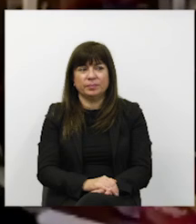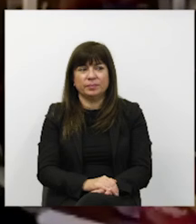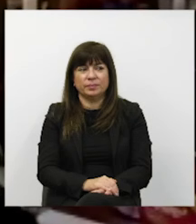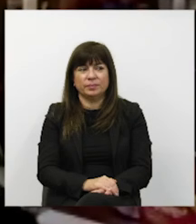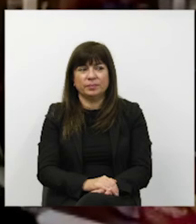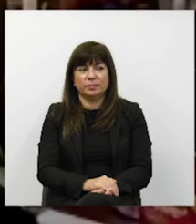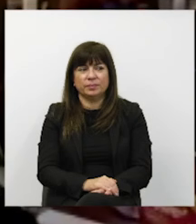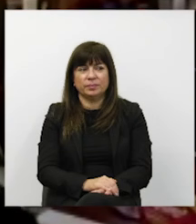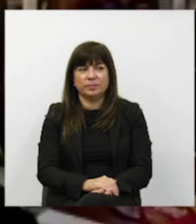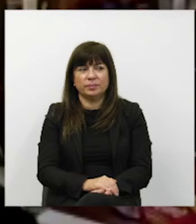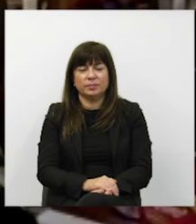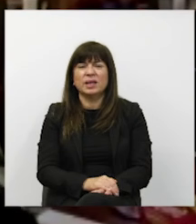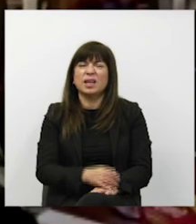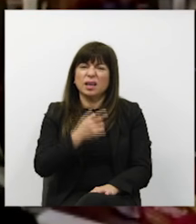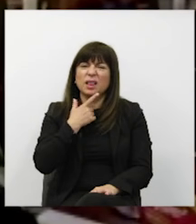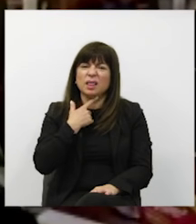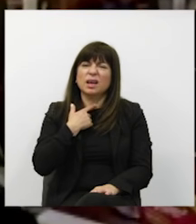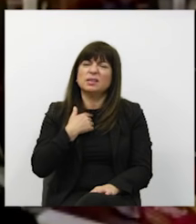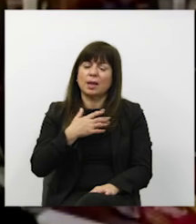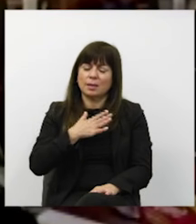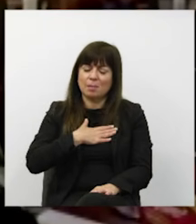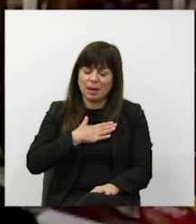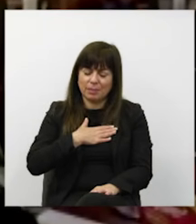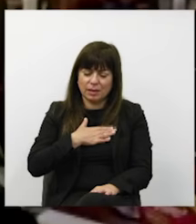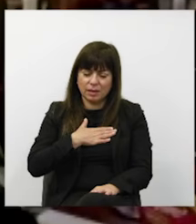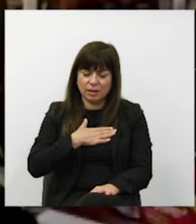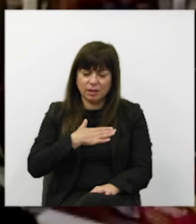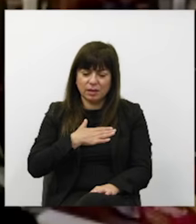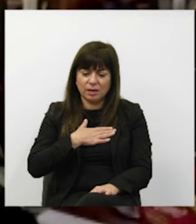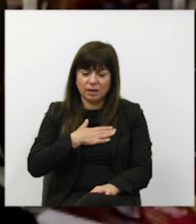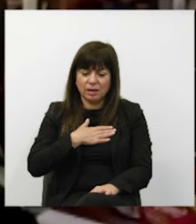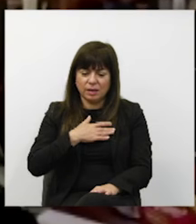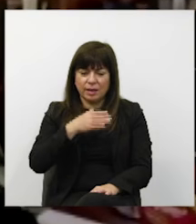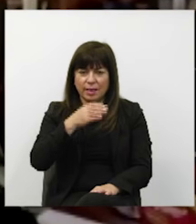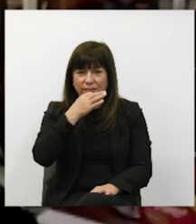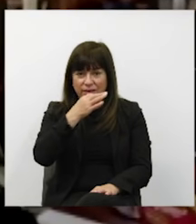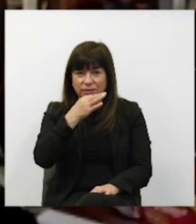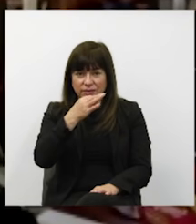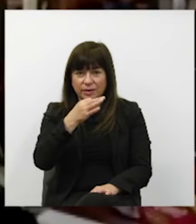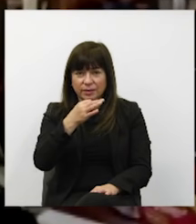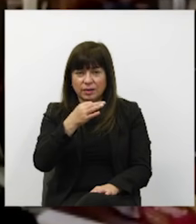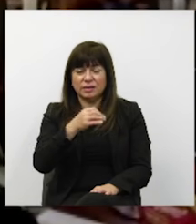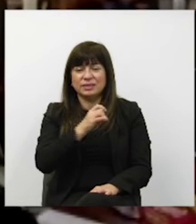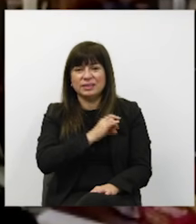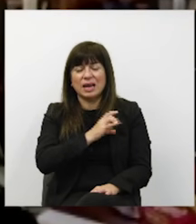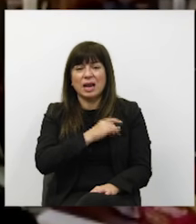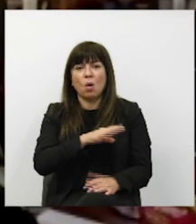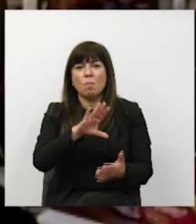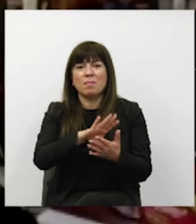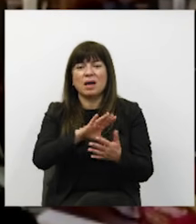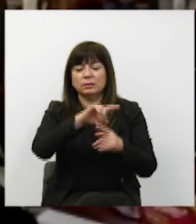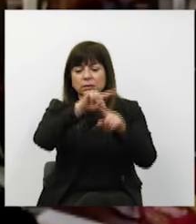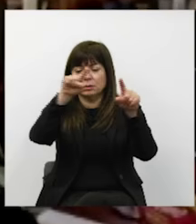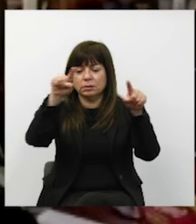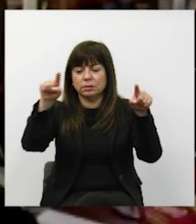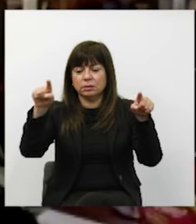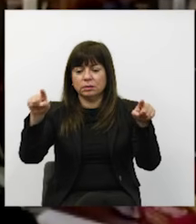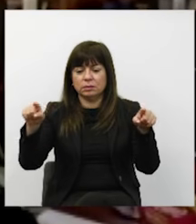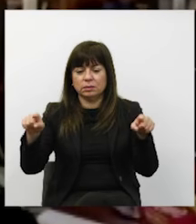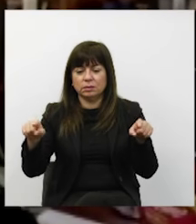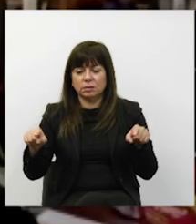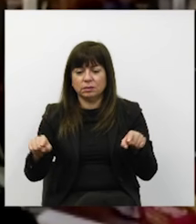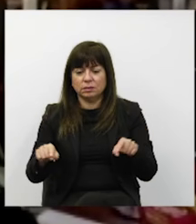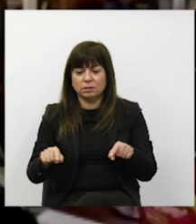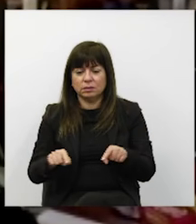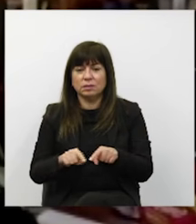Bien, es interesante para mí que estoy acá, es que Chile es un país que va en círculo, ¿no? Esto